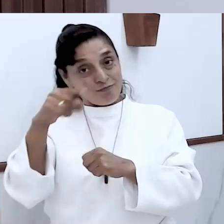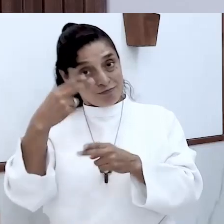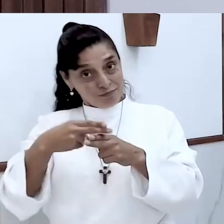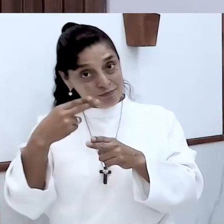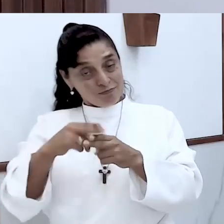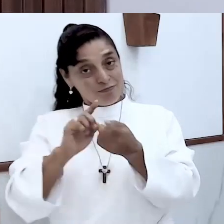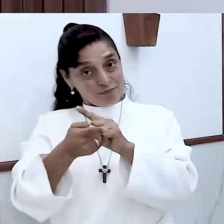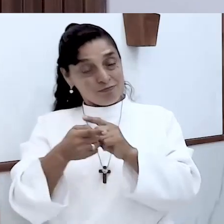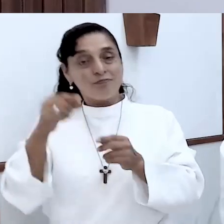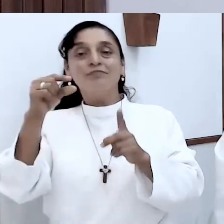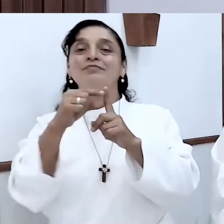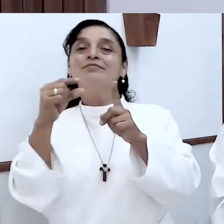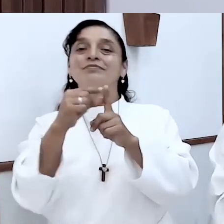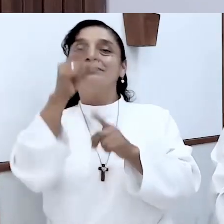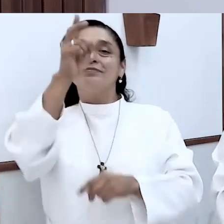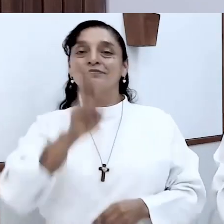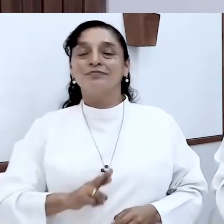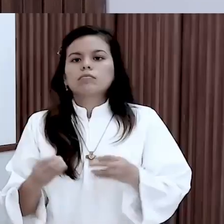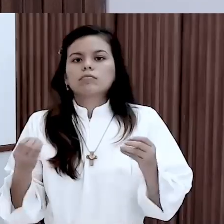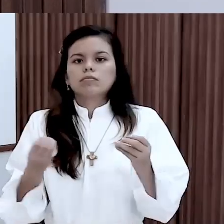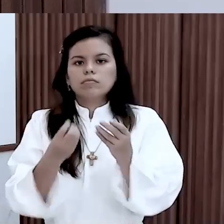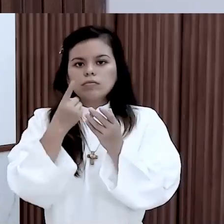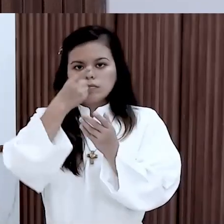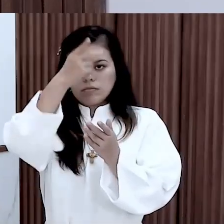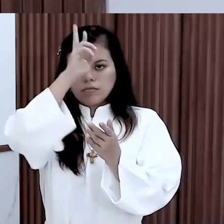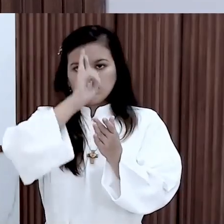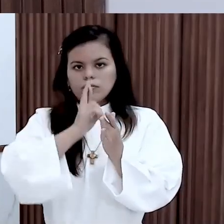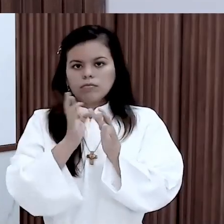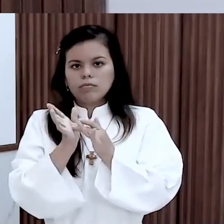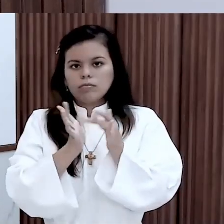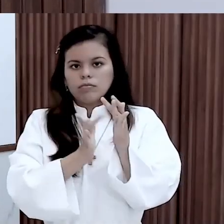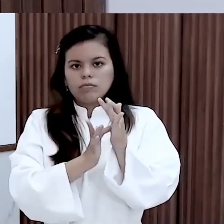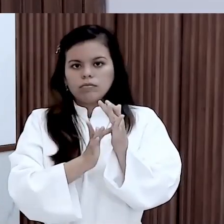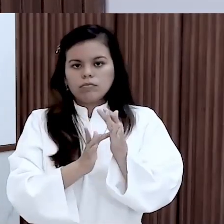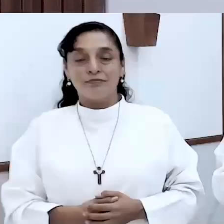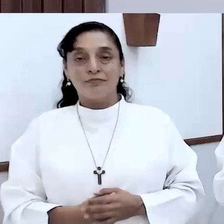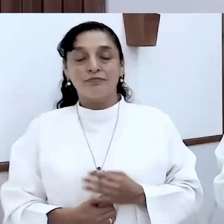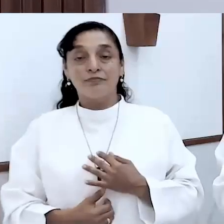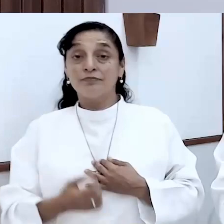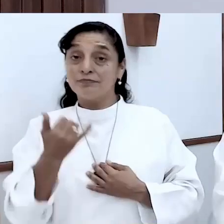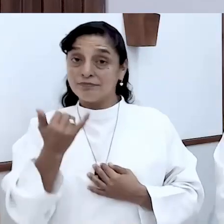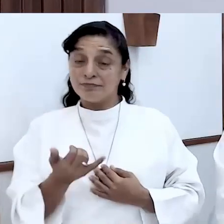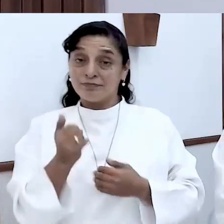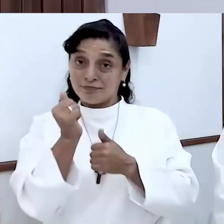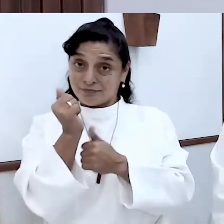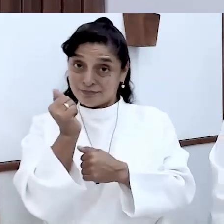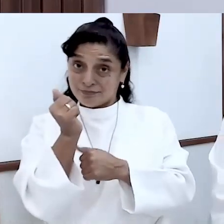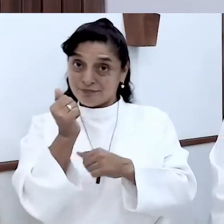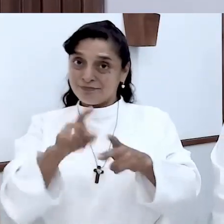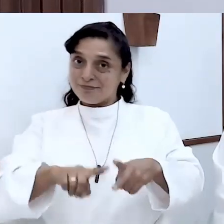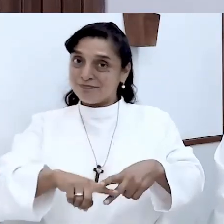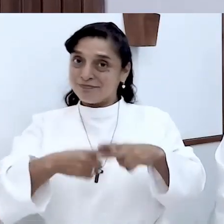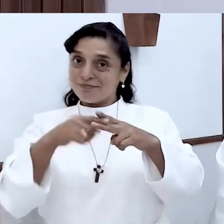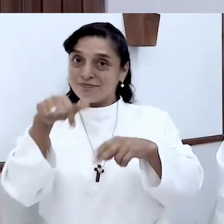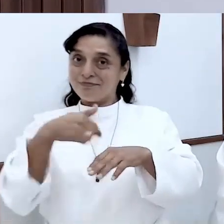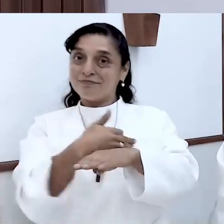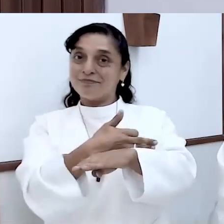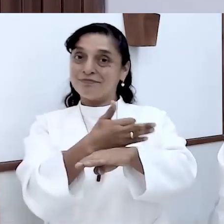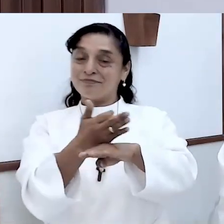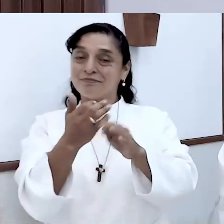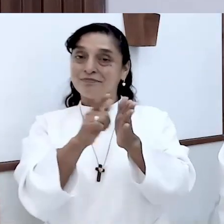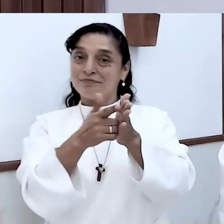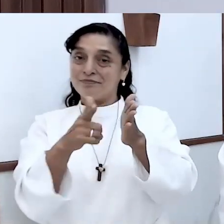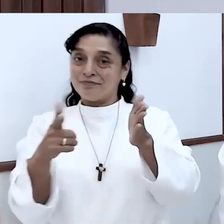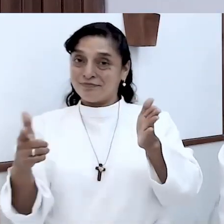Palabra del Señor. Gloria a ti, Señor Jesús. Queridos hermanos, comenzamos este tiempo